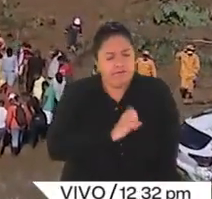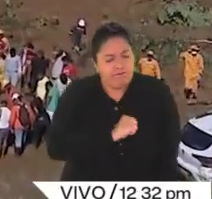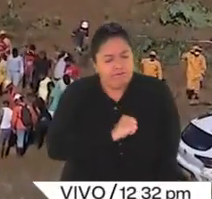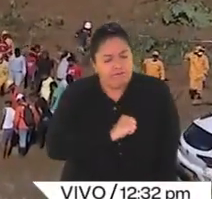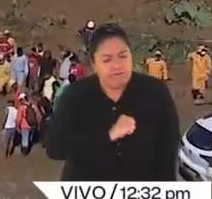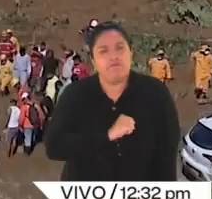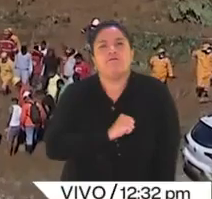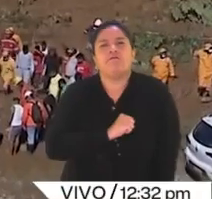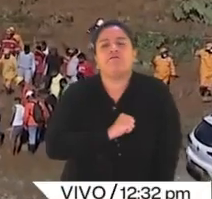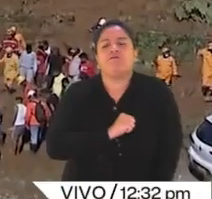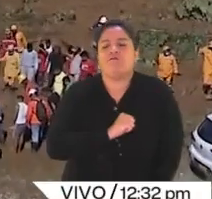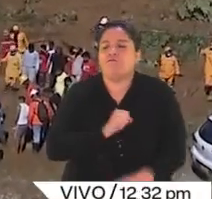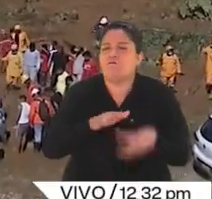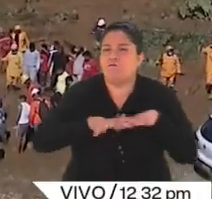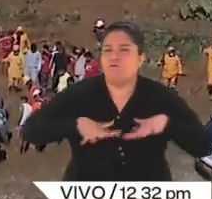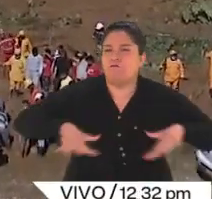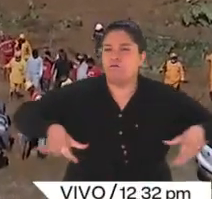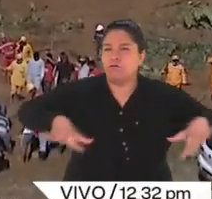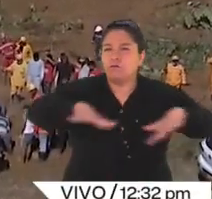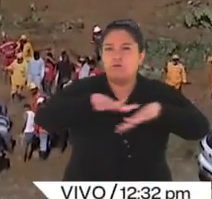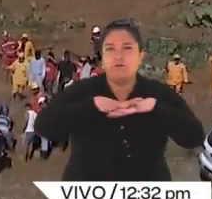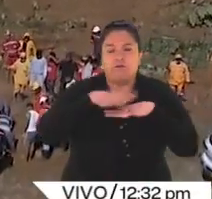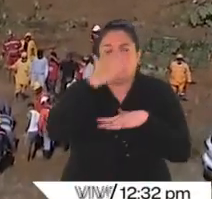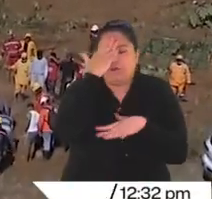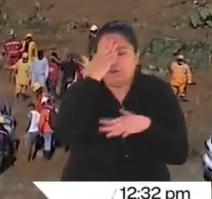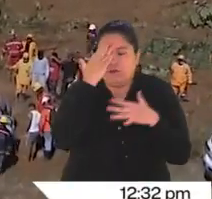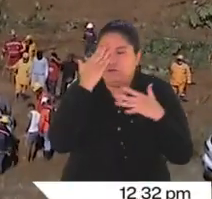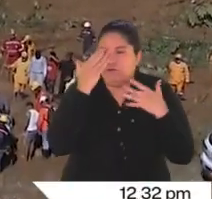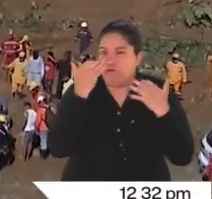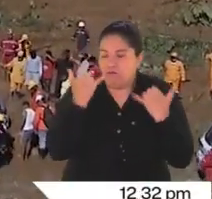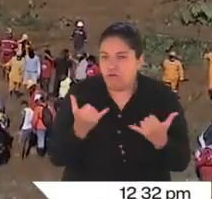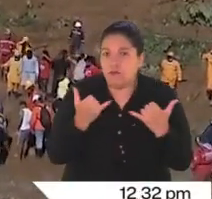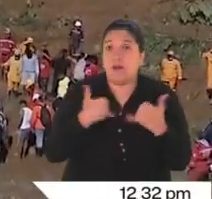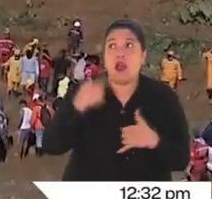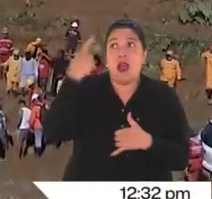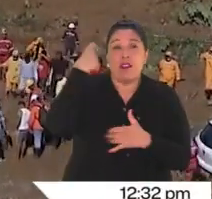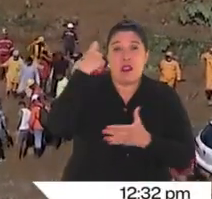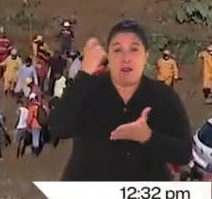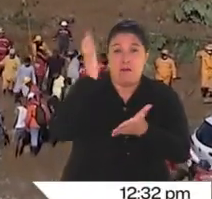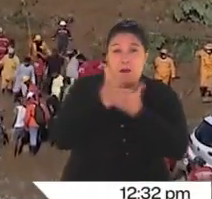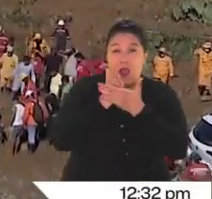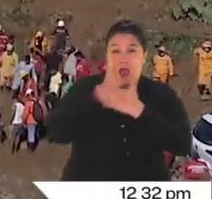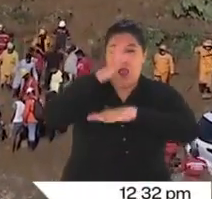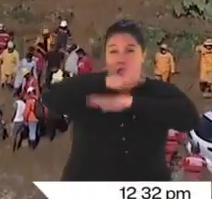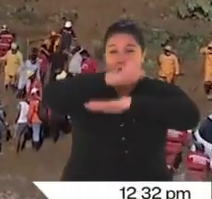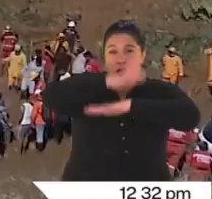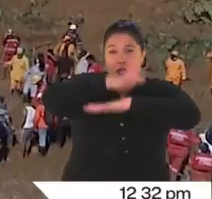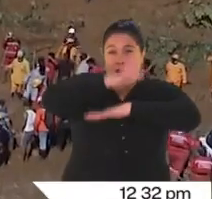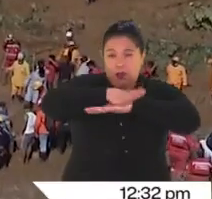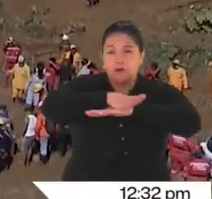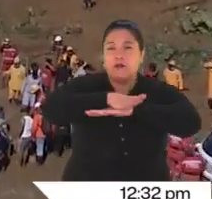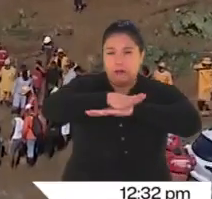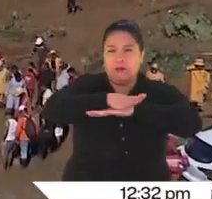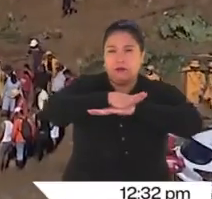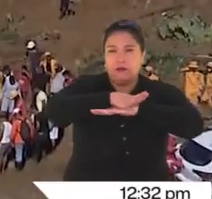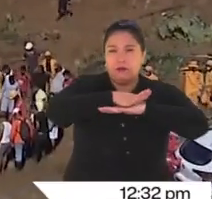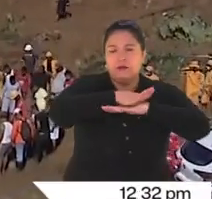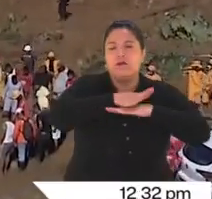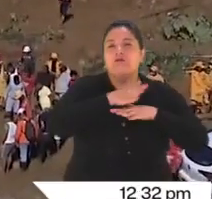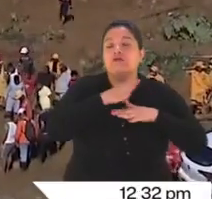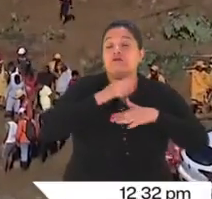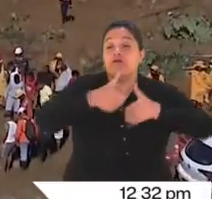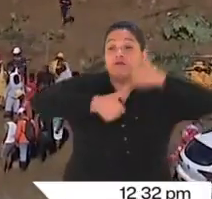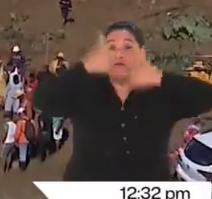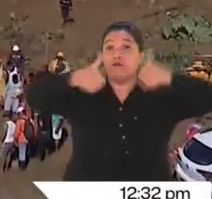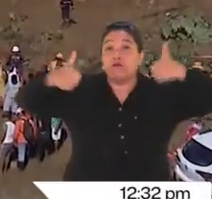triste con la que amanecemos hoy, que incluso sucedió desde ayer en la tarde en el país. Las autoridades hasta el momento